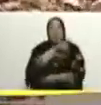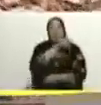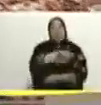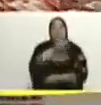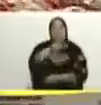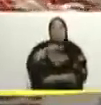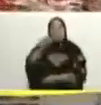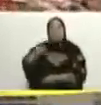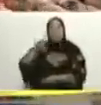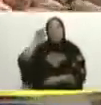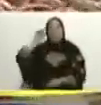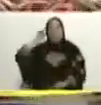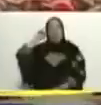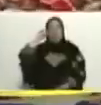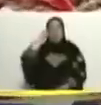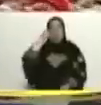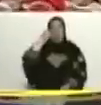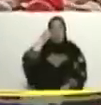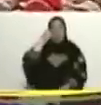Yo recuerdo